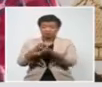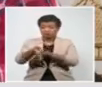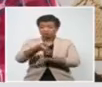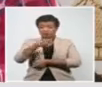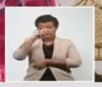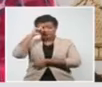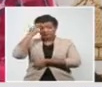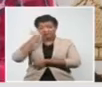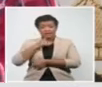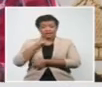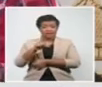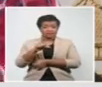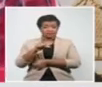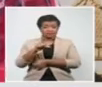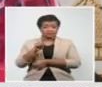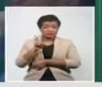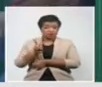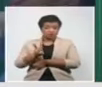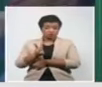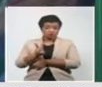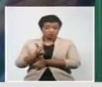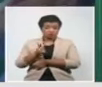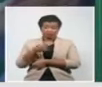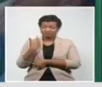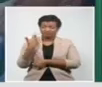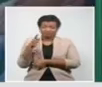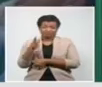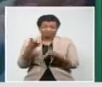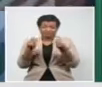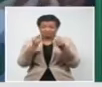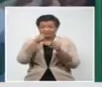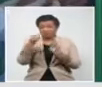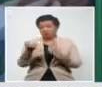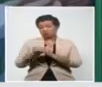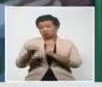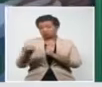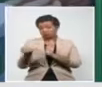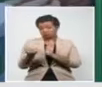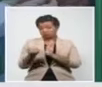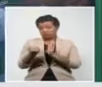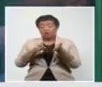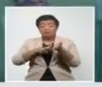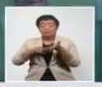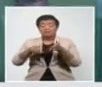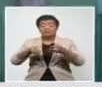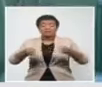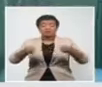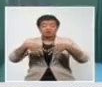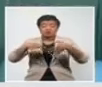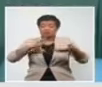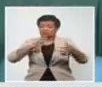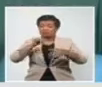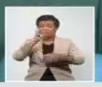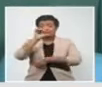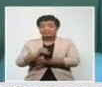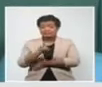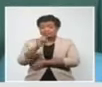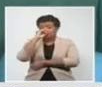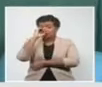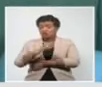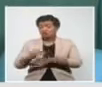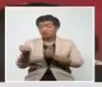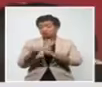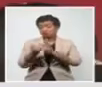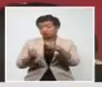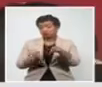San Antonio del Sur con 33. La situación en la provincia es bastante compleja. Hay 60 niños confirmados con la enfermedad,